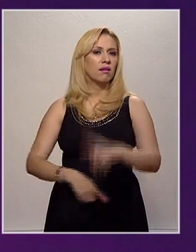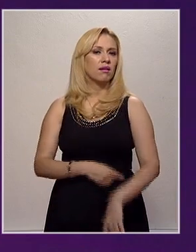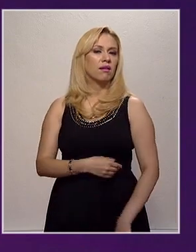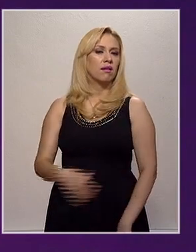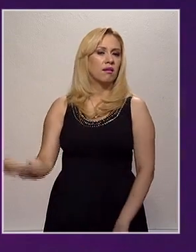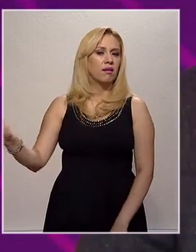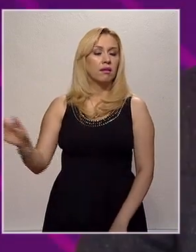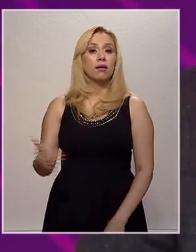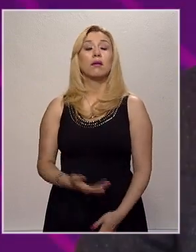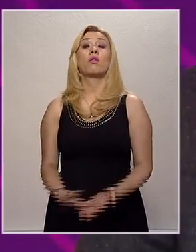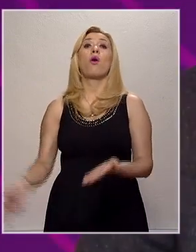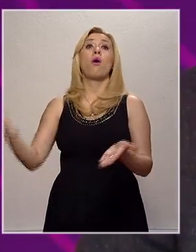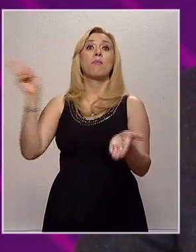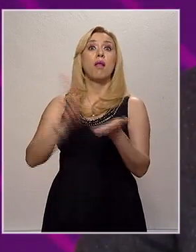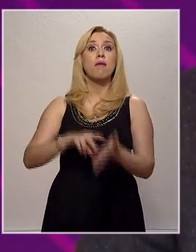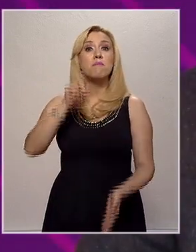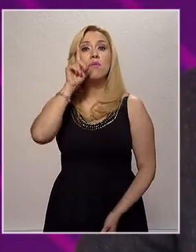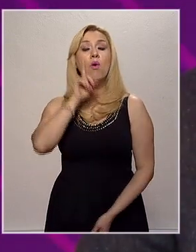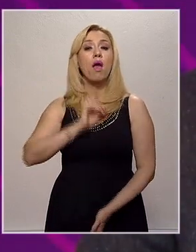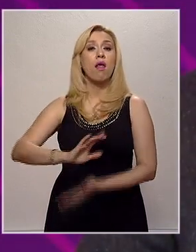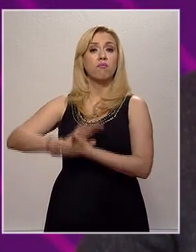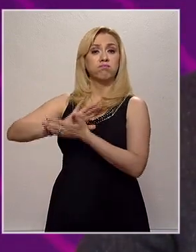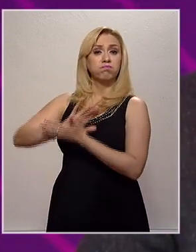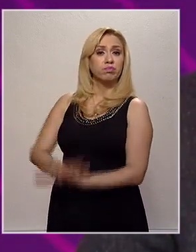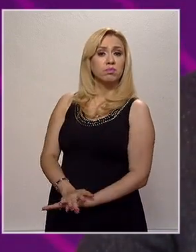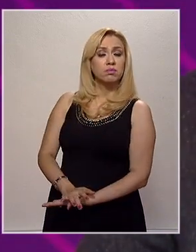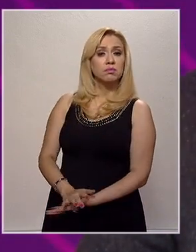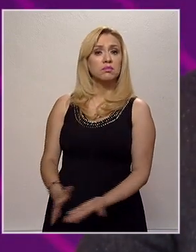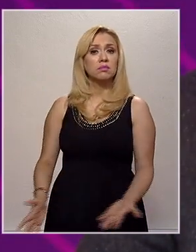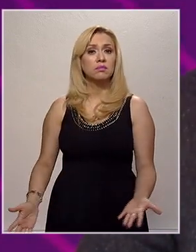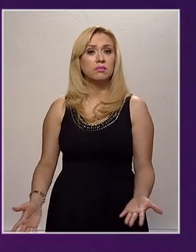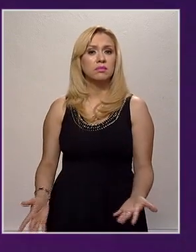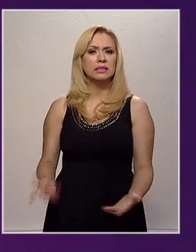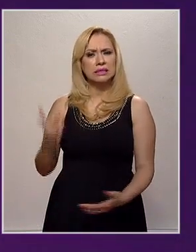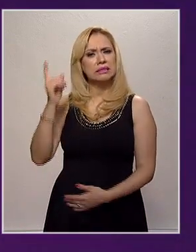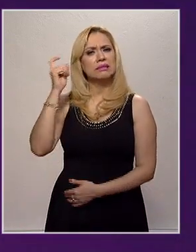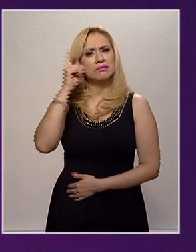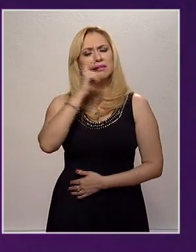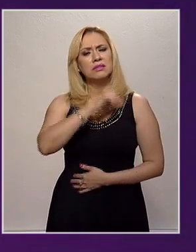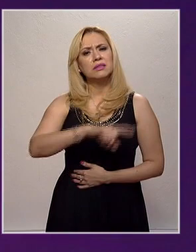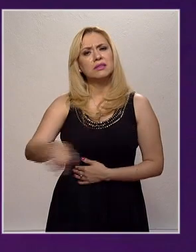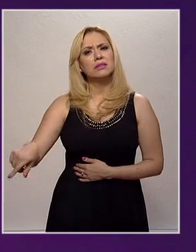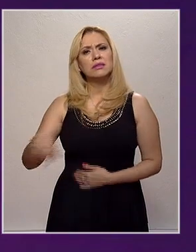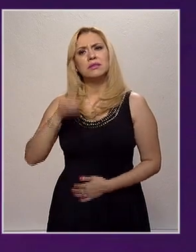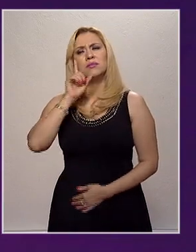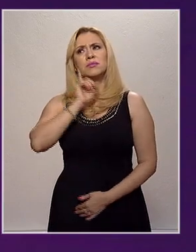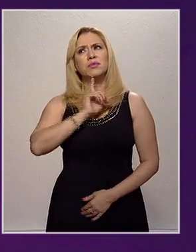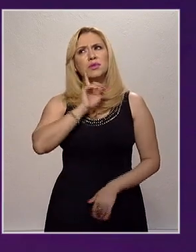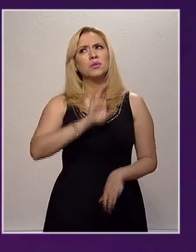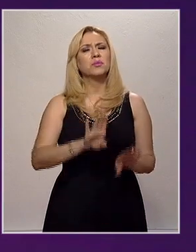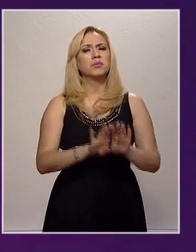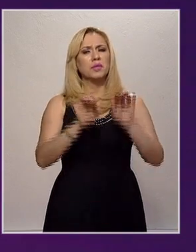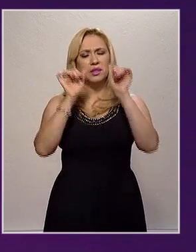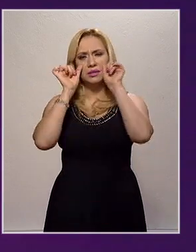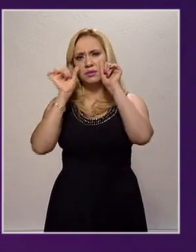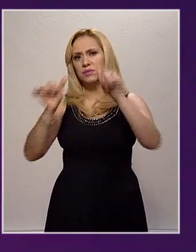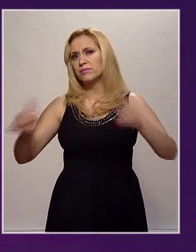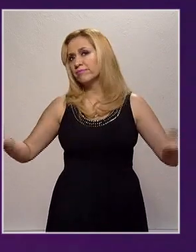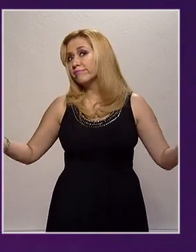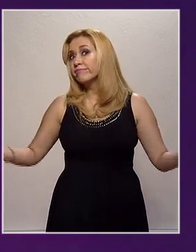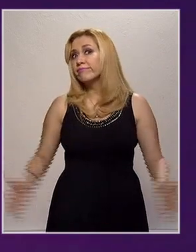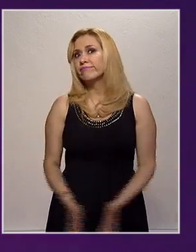la identidad de género de la mujer que se mezclan y entonces potencia mucho más las formas de deshumanización que se pueden ver en